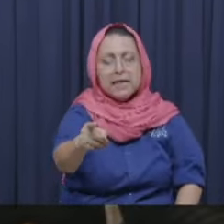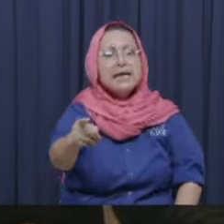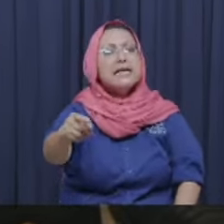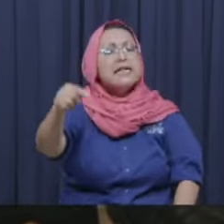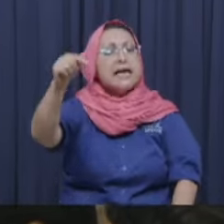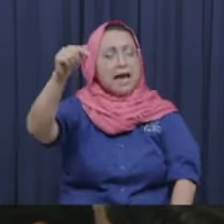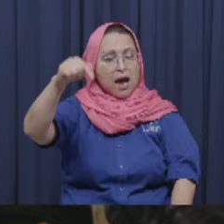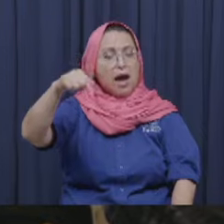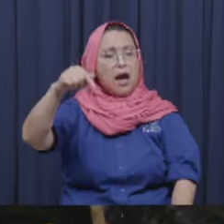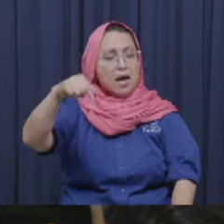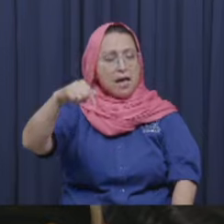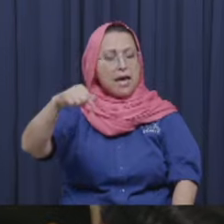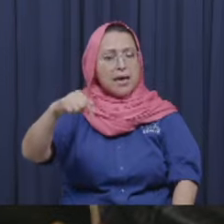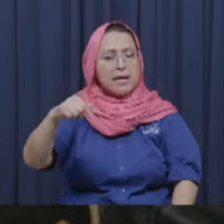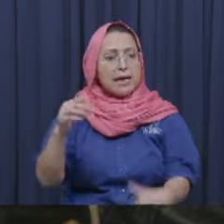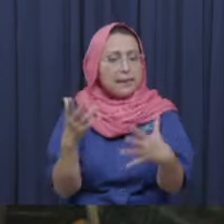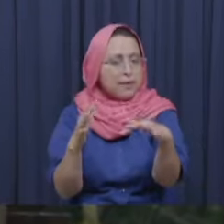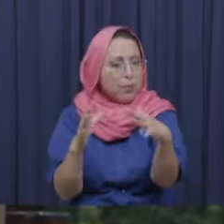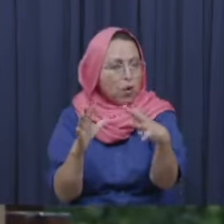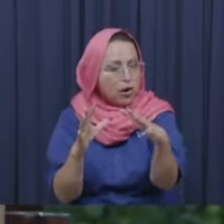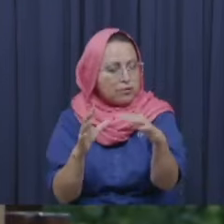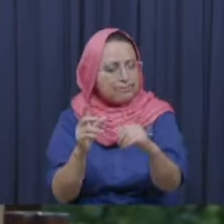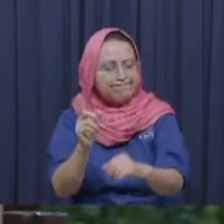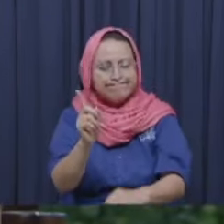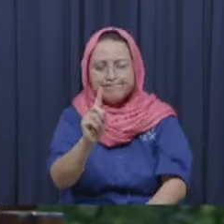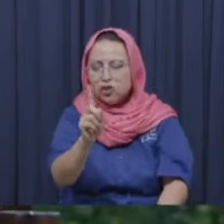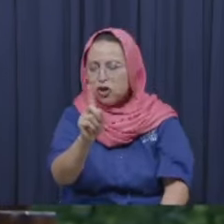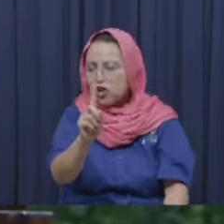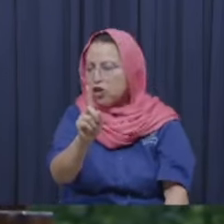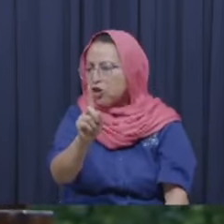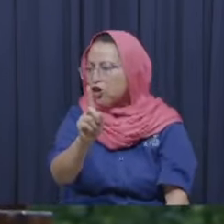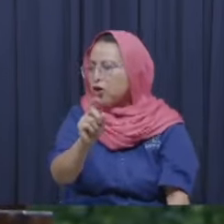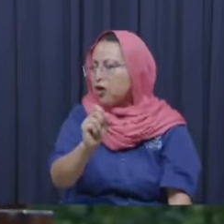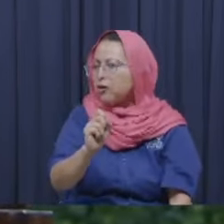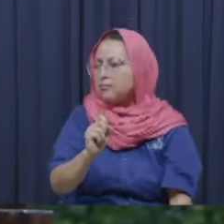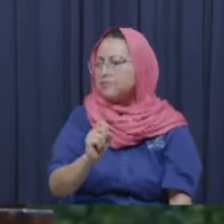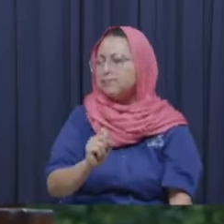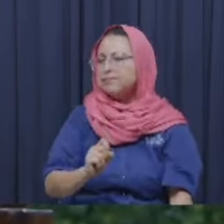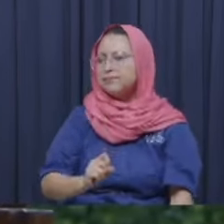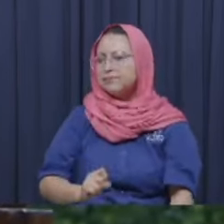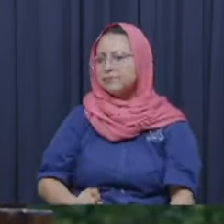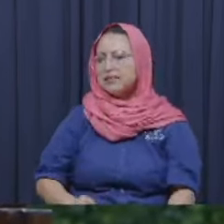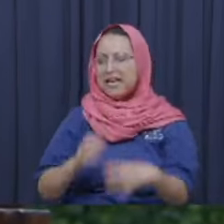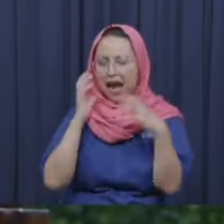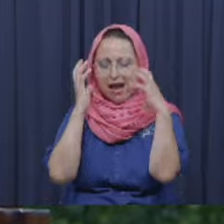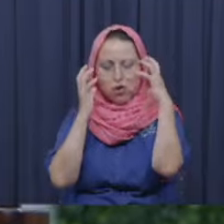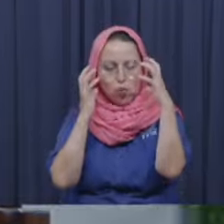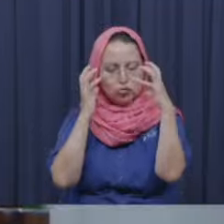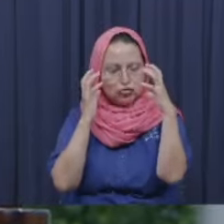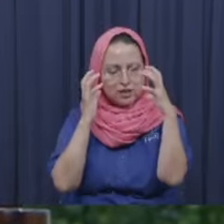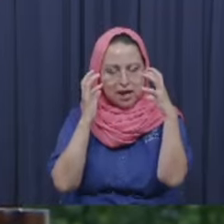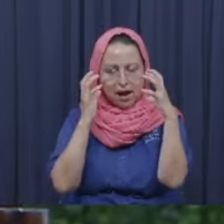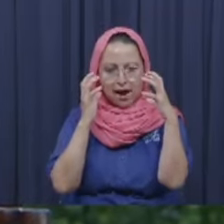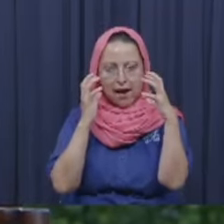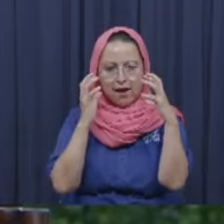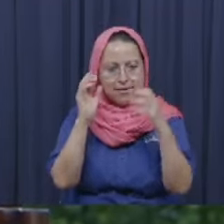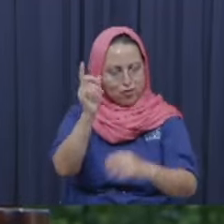de esta prédica no es de ninguna manera, jamás lo habrá sido ni lo será, asustar a